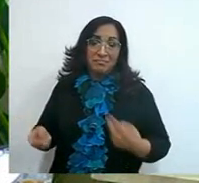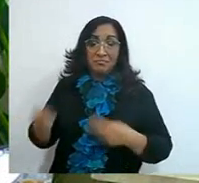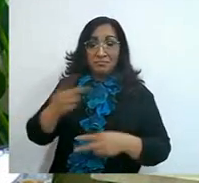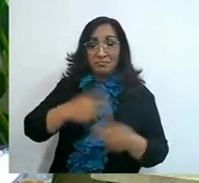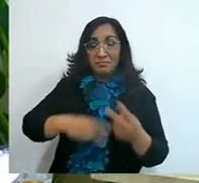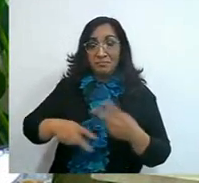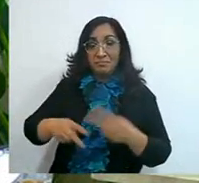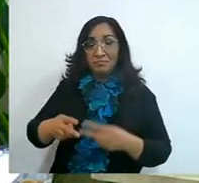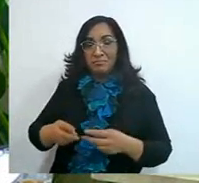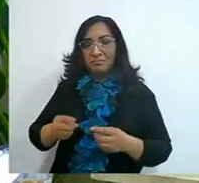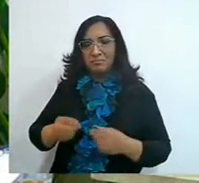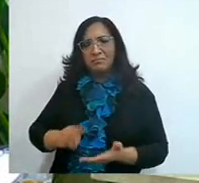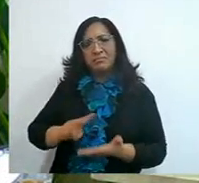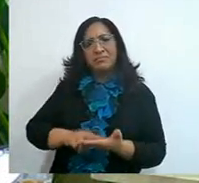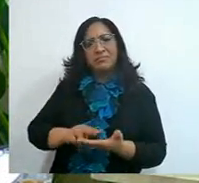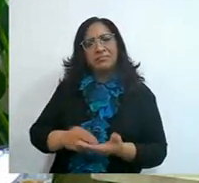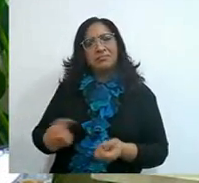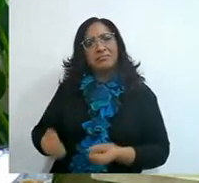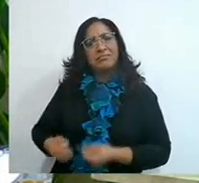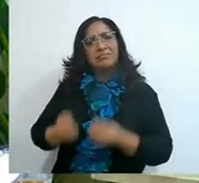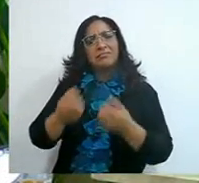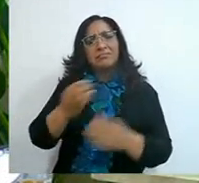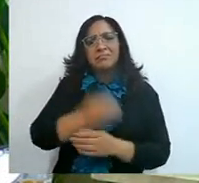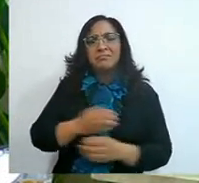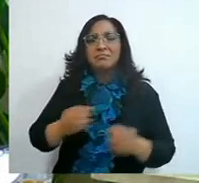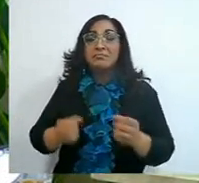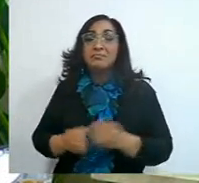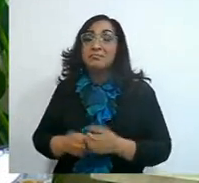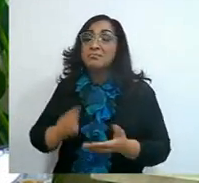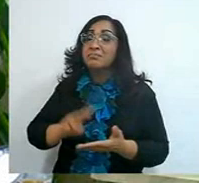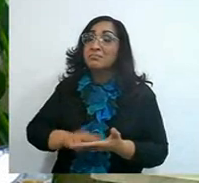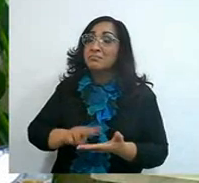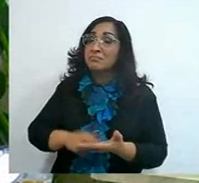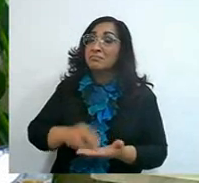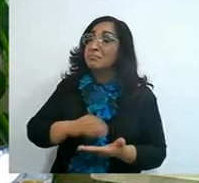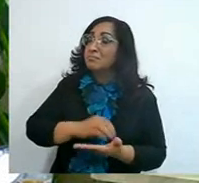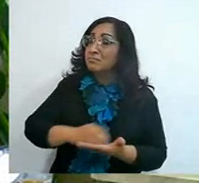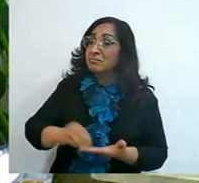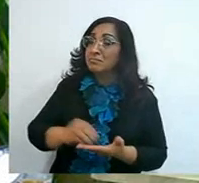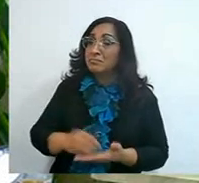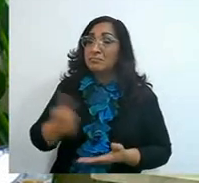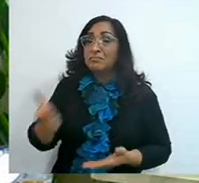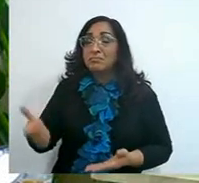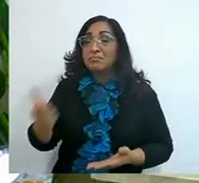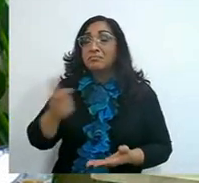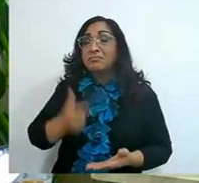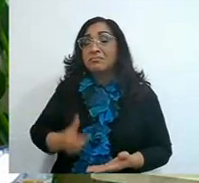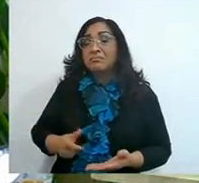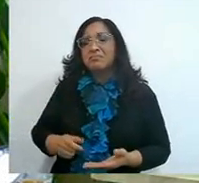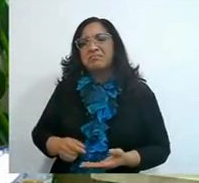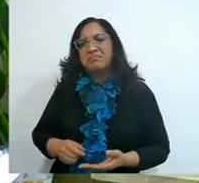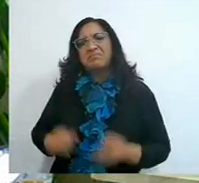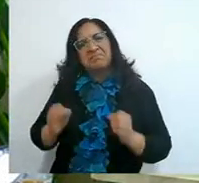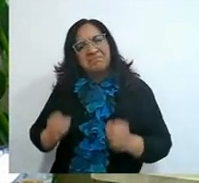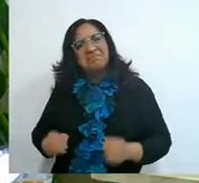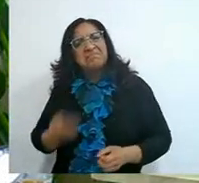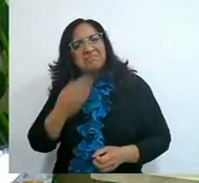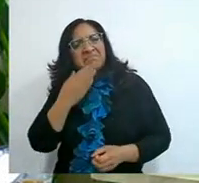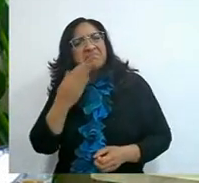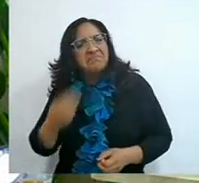Vengo a entregar productos, vengo a recoger producto, vengo a cobrar, vengo a esto. La paso muy